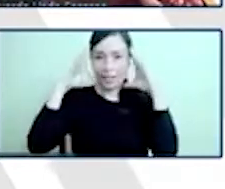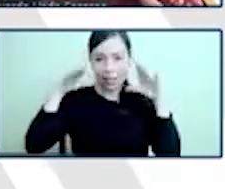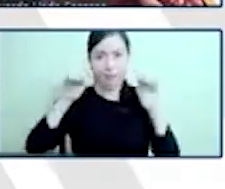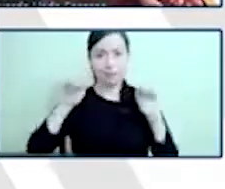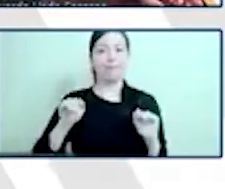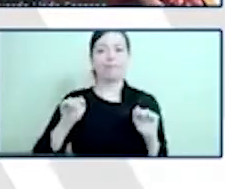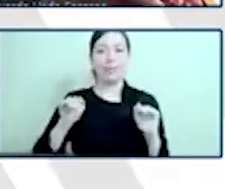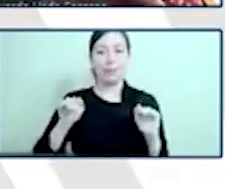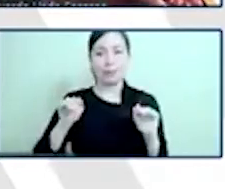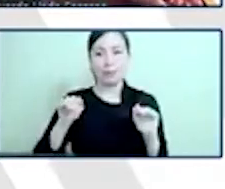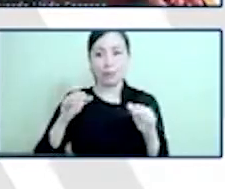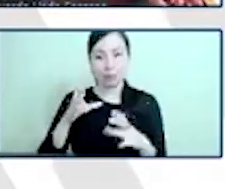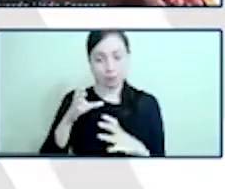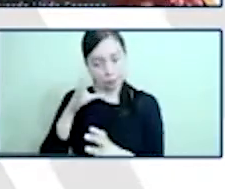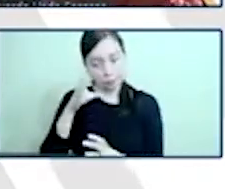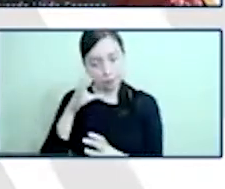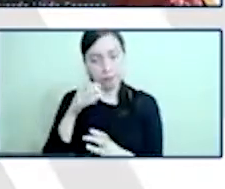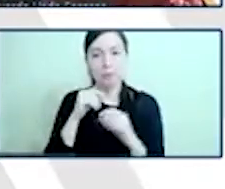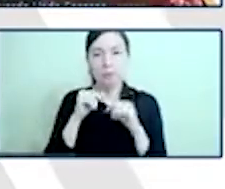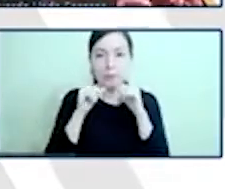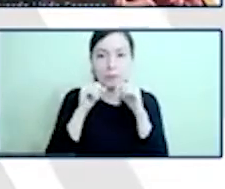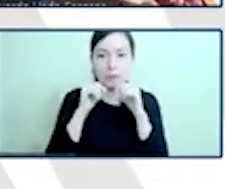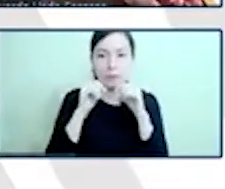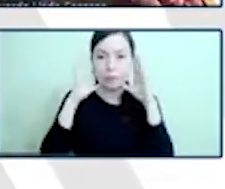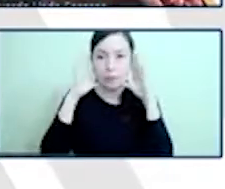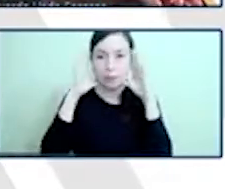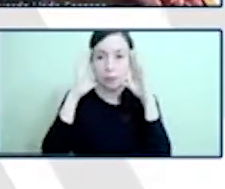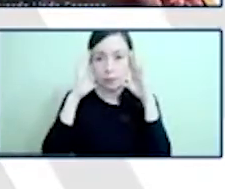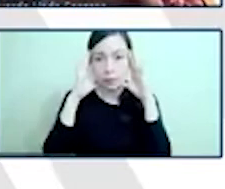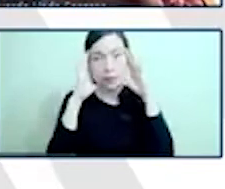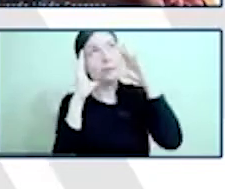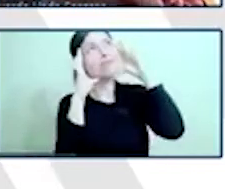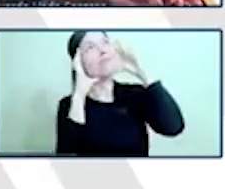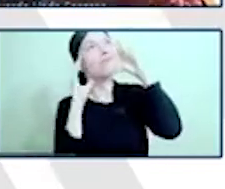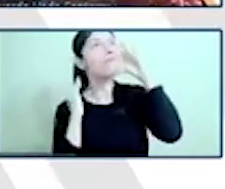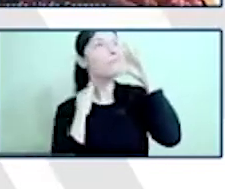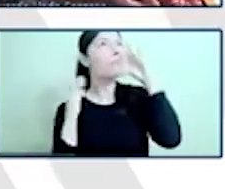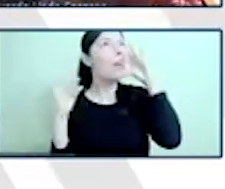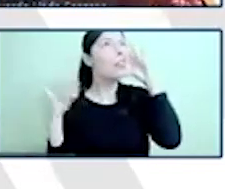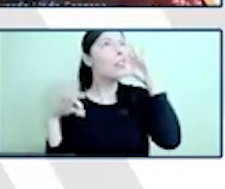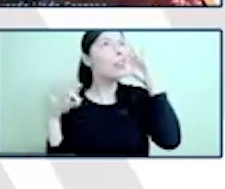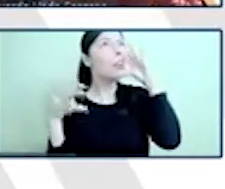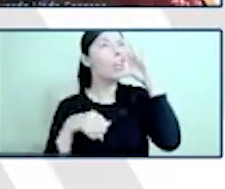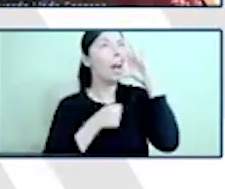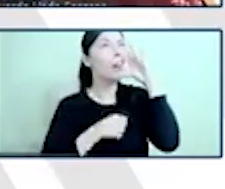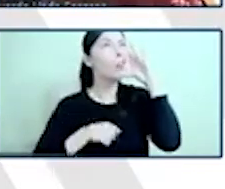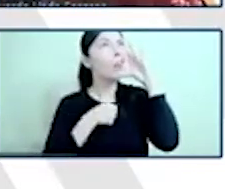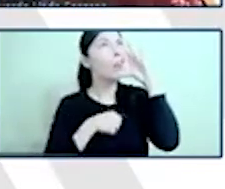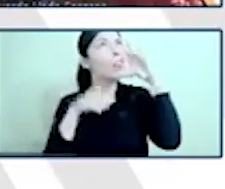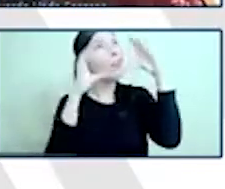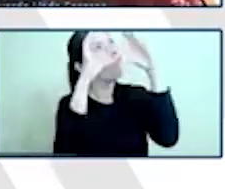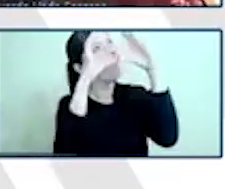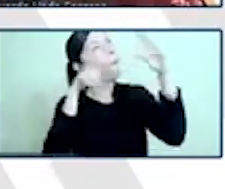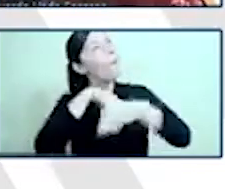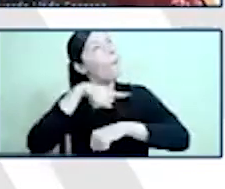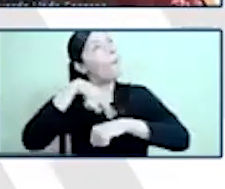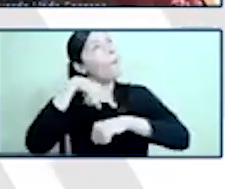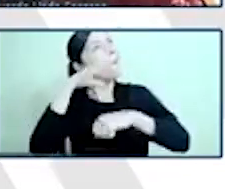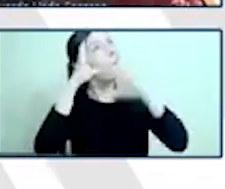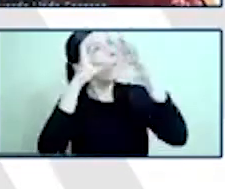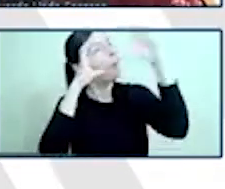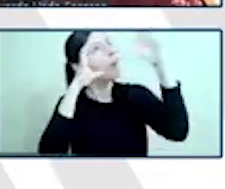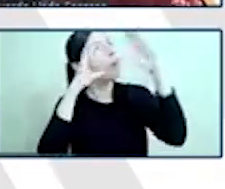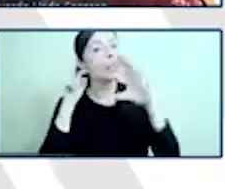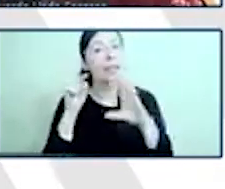estoy teniendo que apuntar mi cabeza todo el rato hacia arriba, me va a doler, me voy a aburrir y voy a dejar de hacer la observación. Así que aquí esto estaba